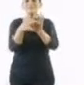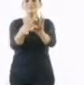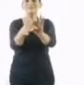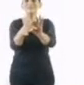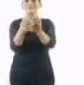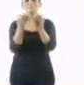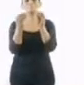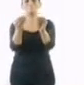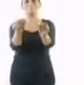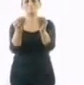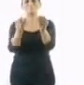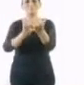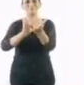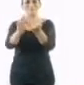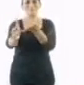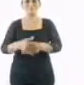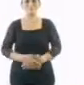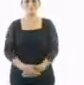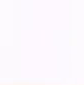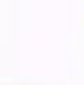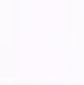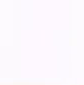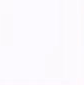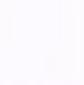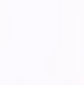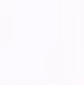de la gente. Mil gracias.